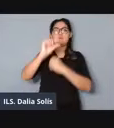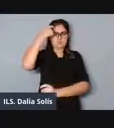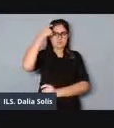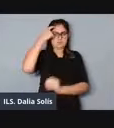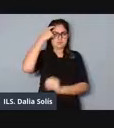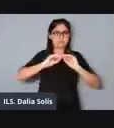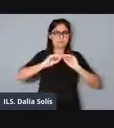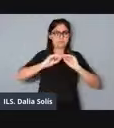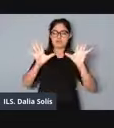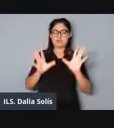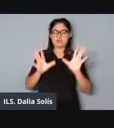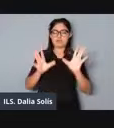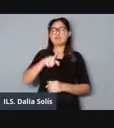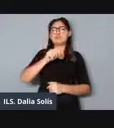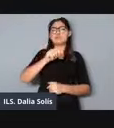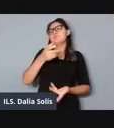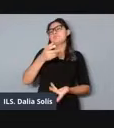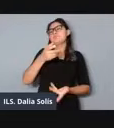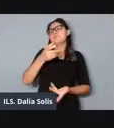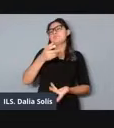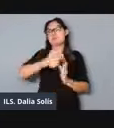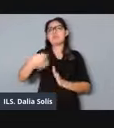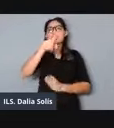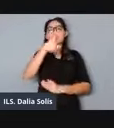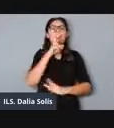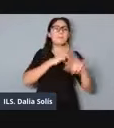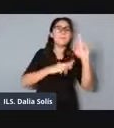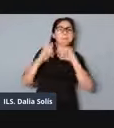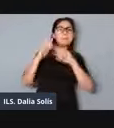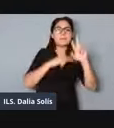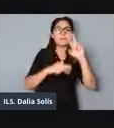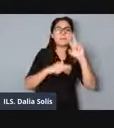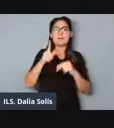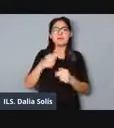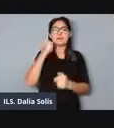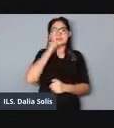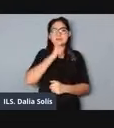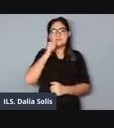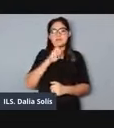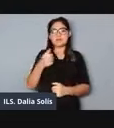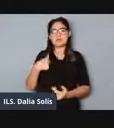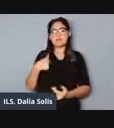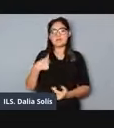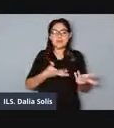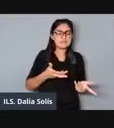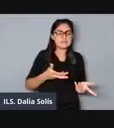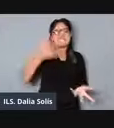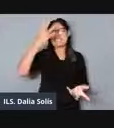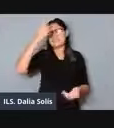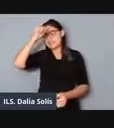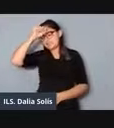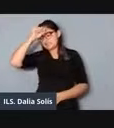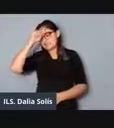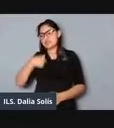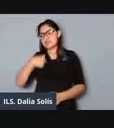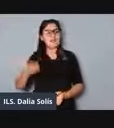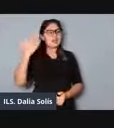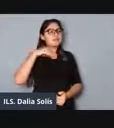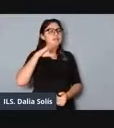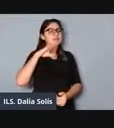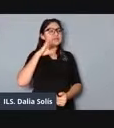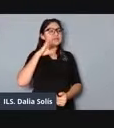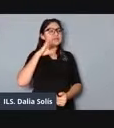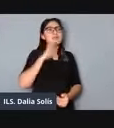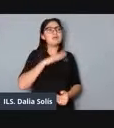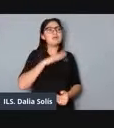que estás en el juicio constante de cómo lo hubieras hecho mejor, qué te hubiera salido mejor, por qué no terminaste la tesis, por qué no terminaste la